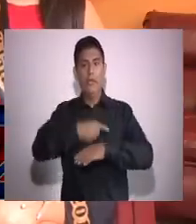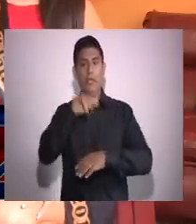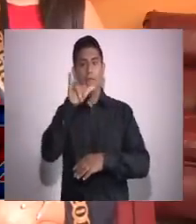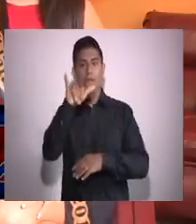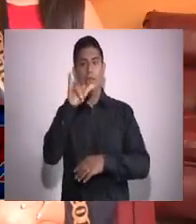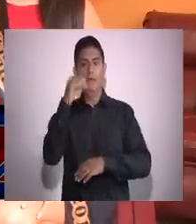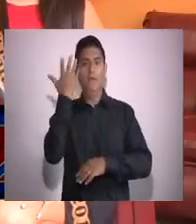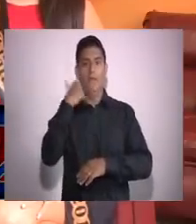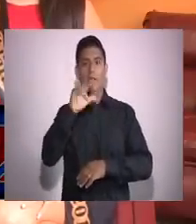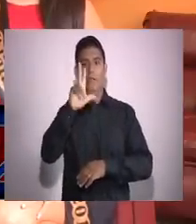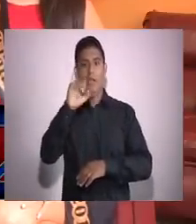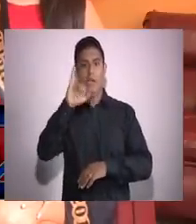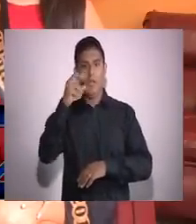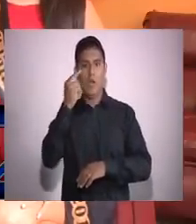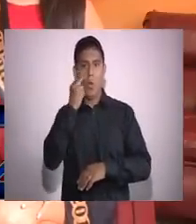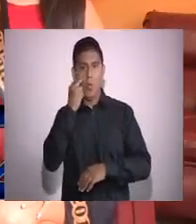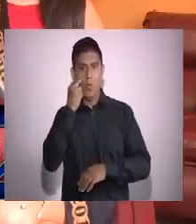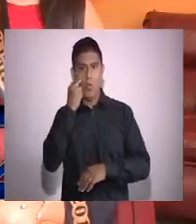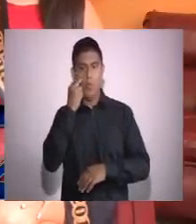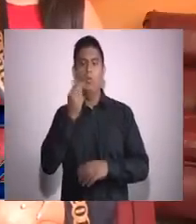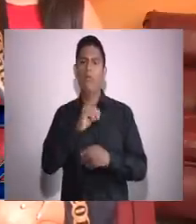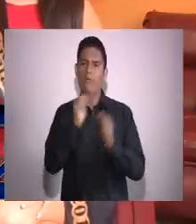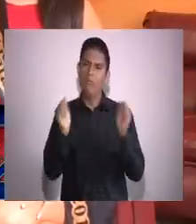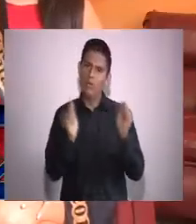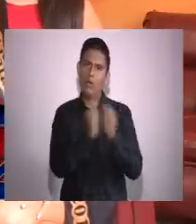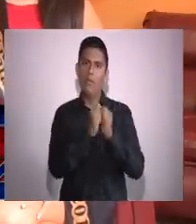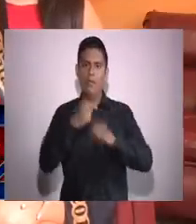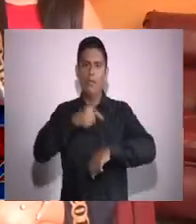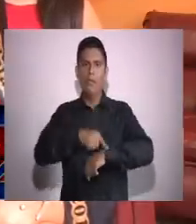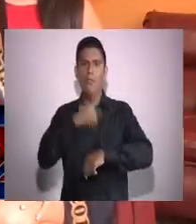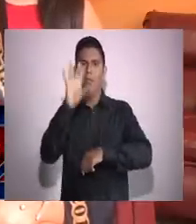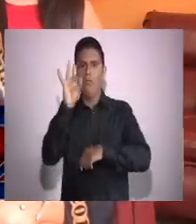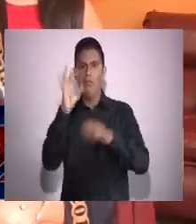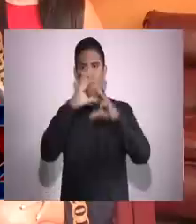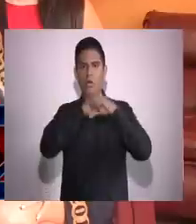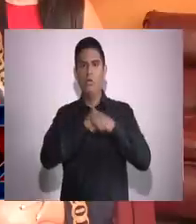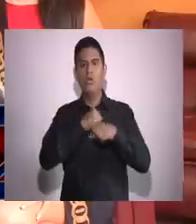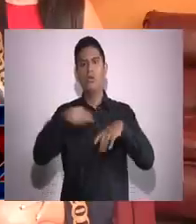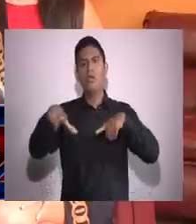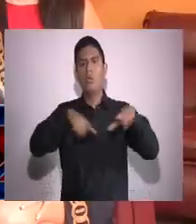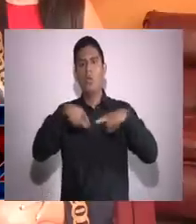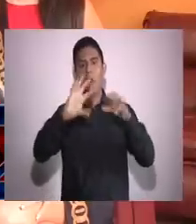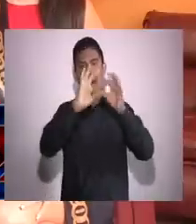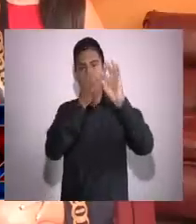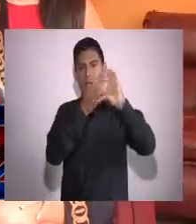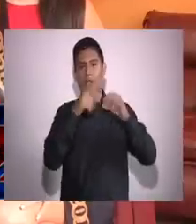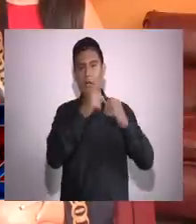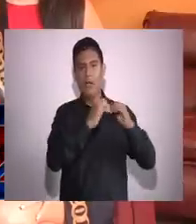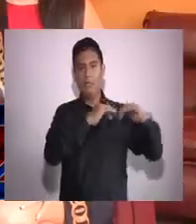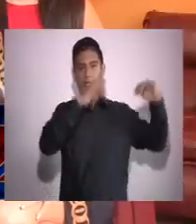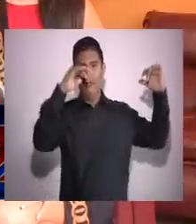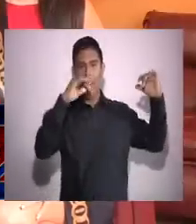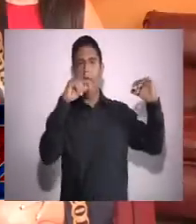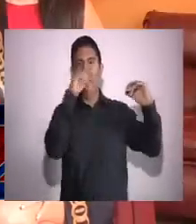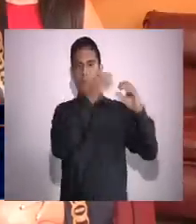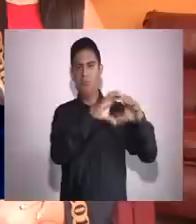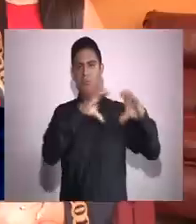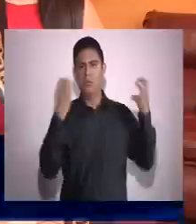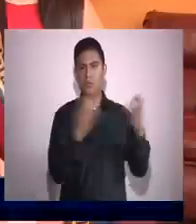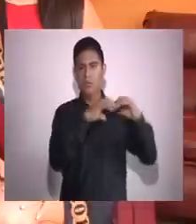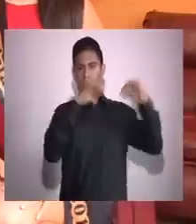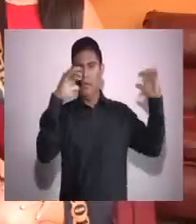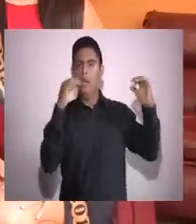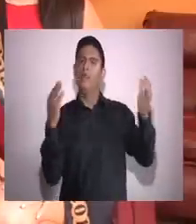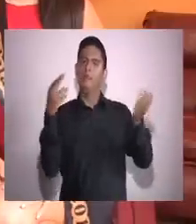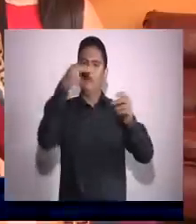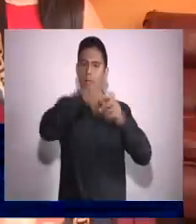sábado 13 de junio nos acompañen a partir de las 8 de la noche en el Coliseo Mayor de la ciudad para